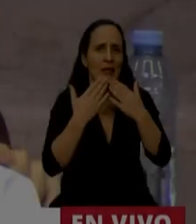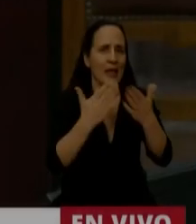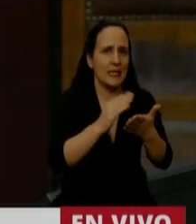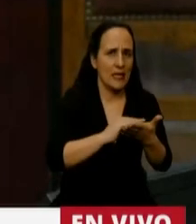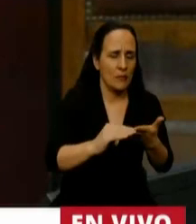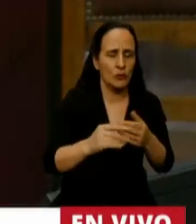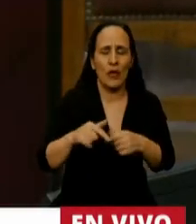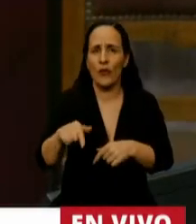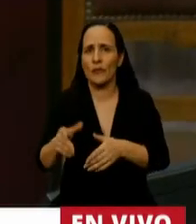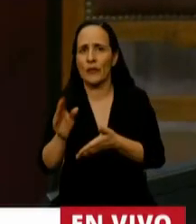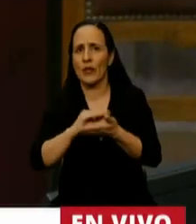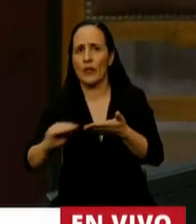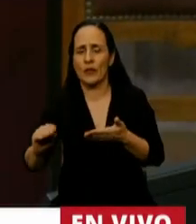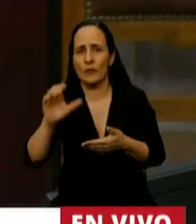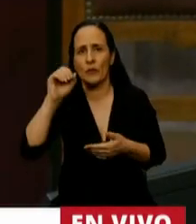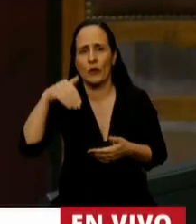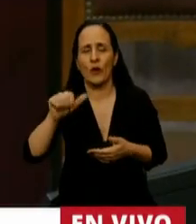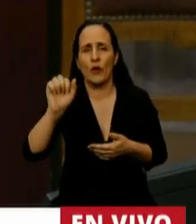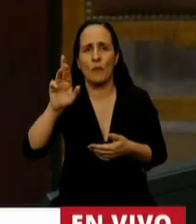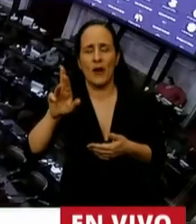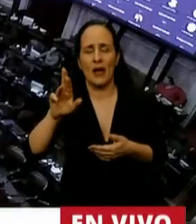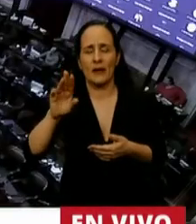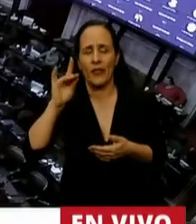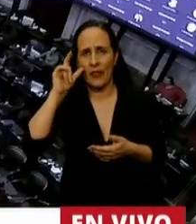el uso de la palabra el diputado omar de marchi